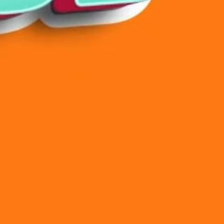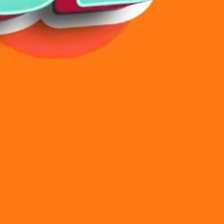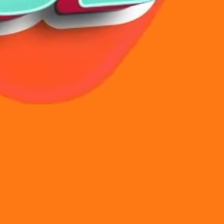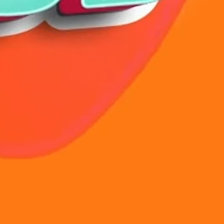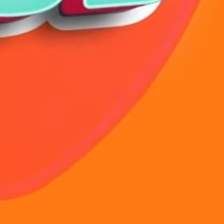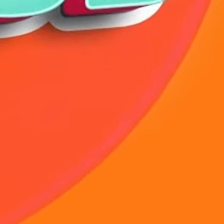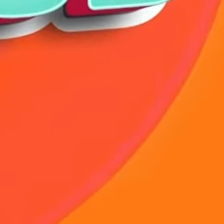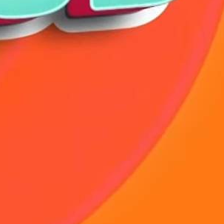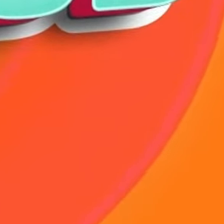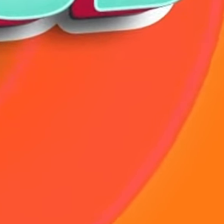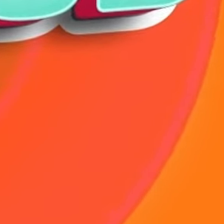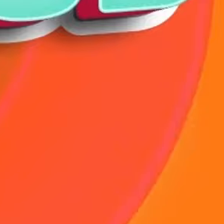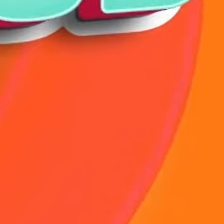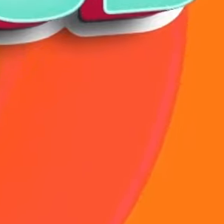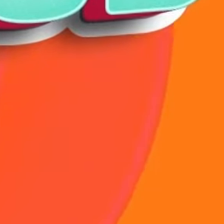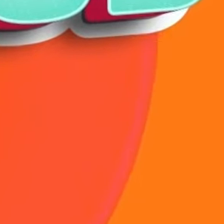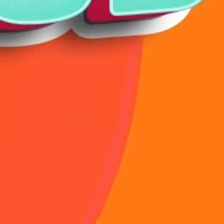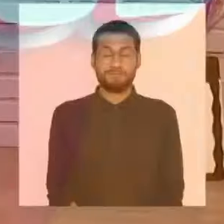ras